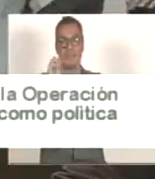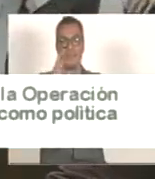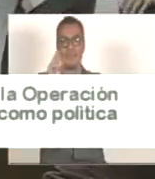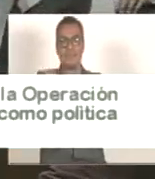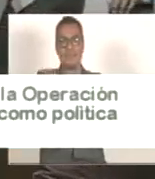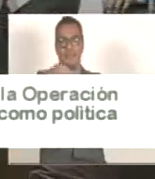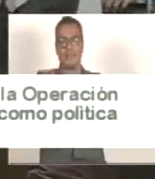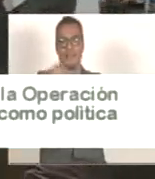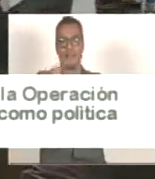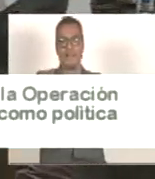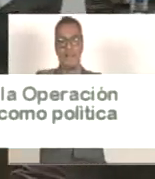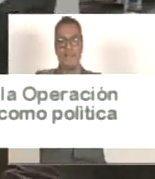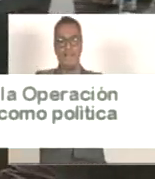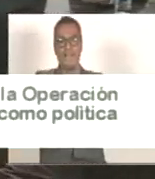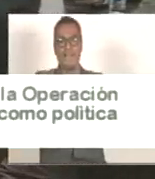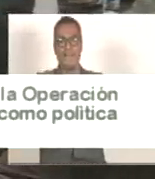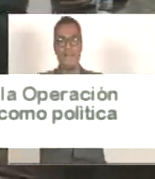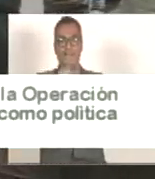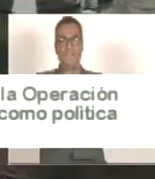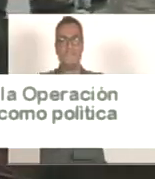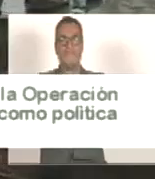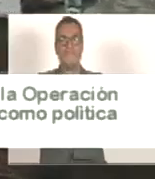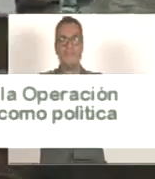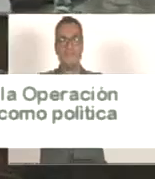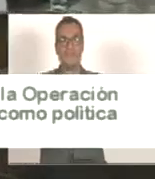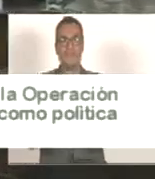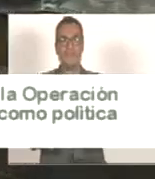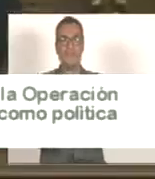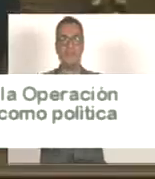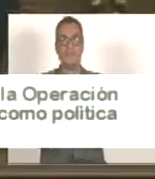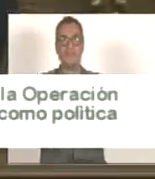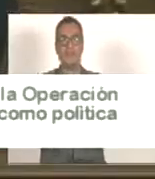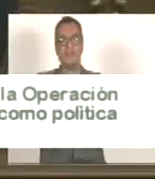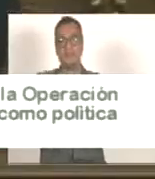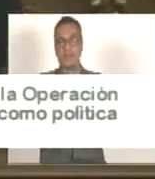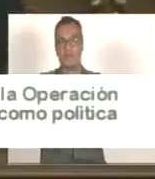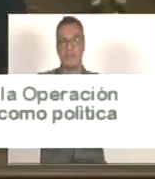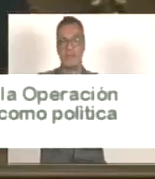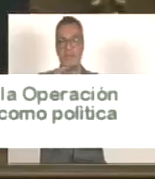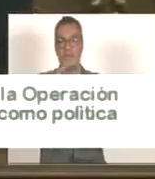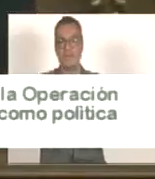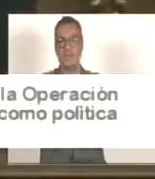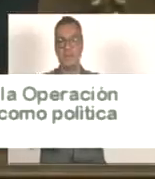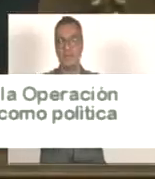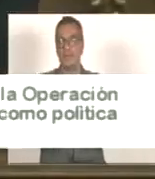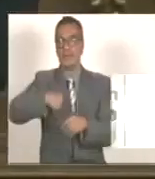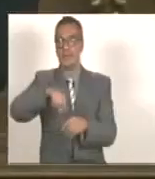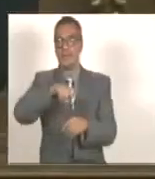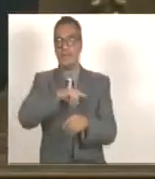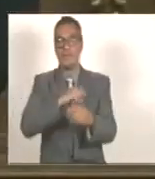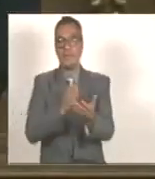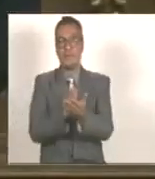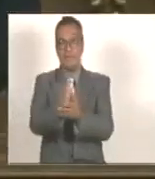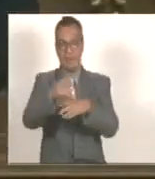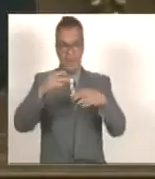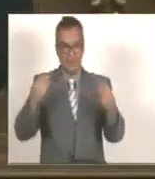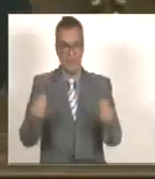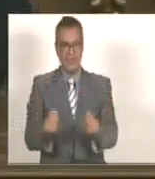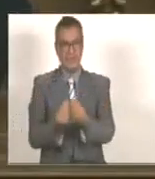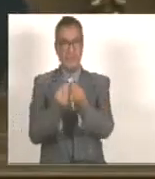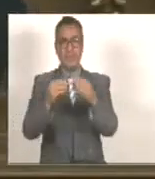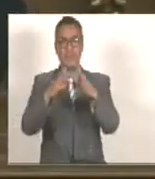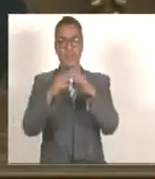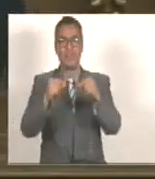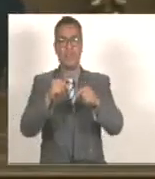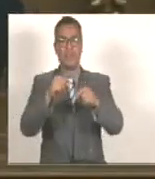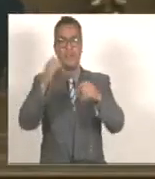Nacional y nosotros como fracción lo hemos acompañado. Con esto quiero decir que nosotros seguiremos acompañando todas